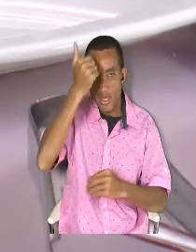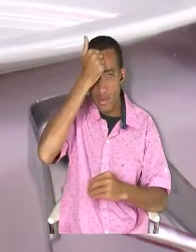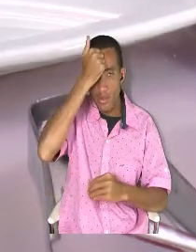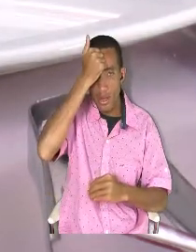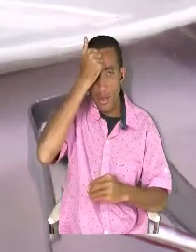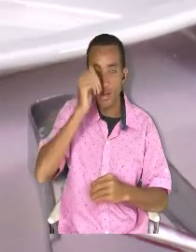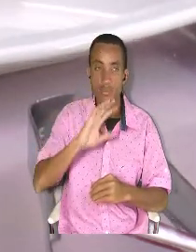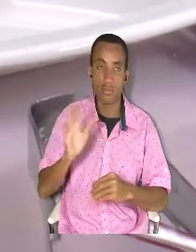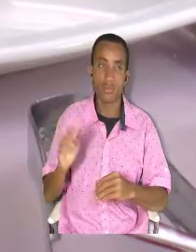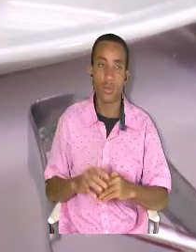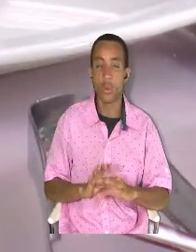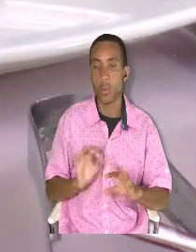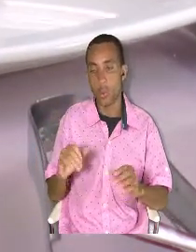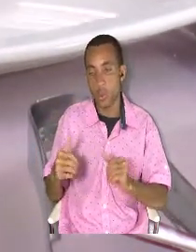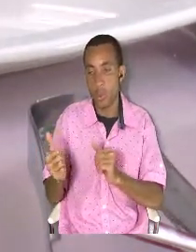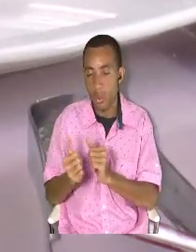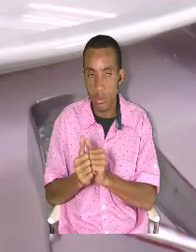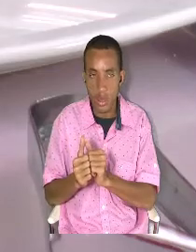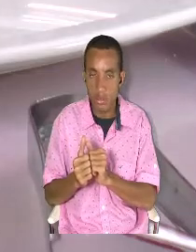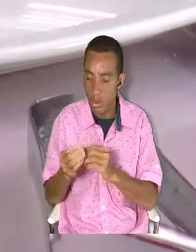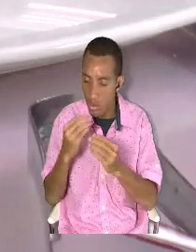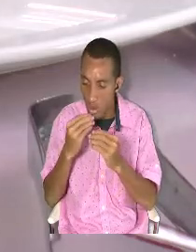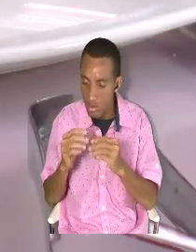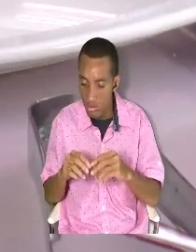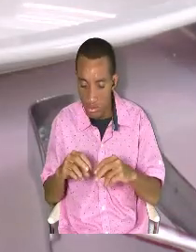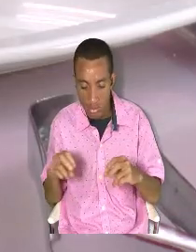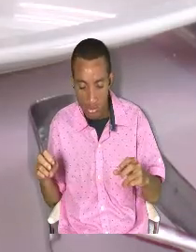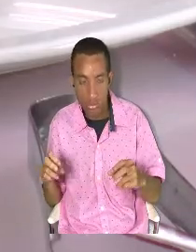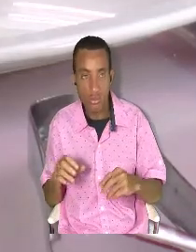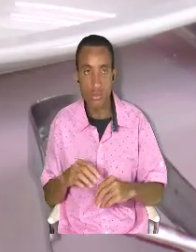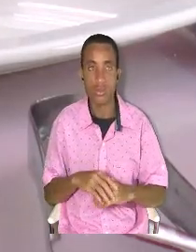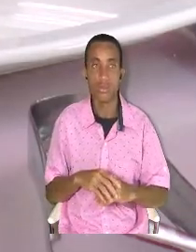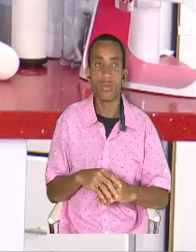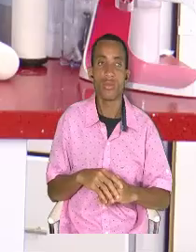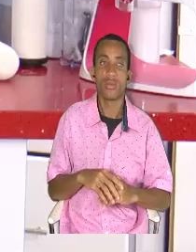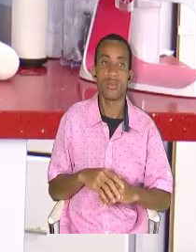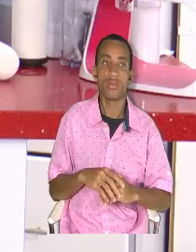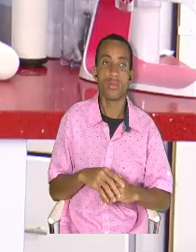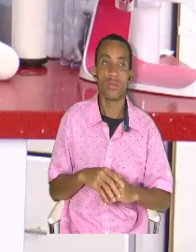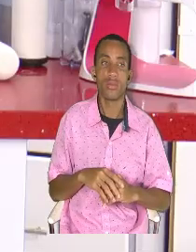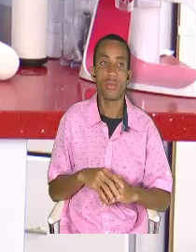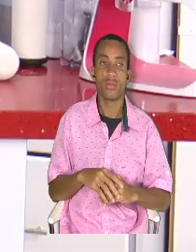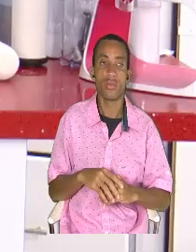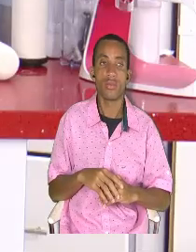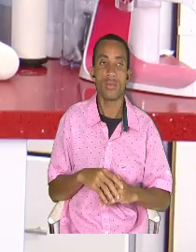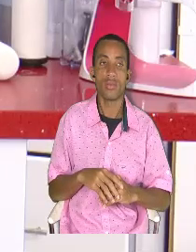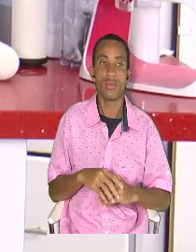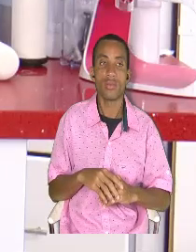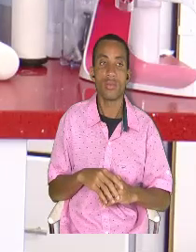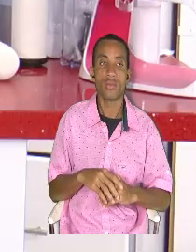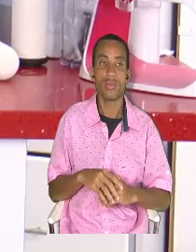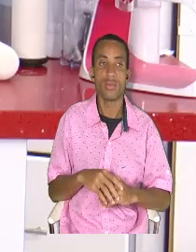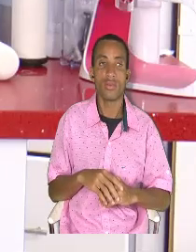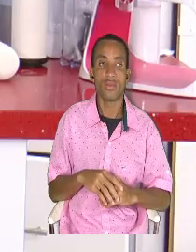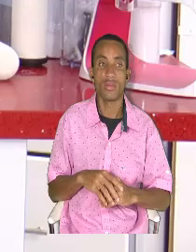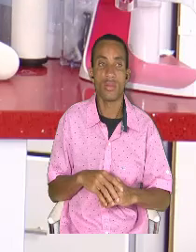o como plato de acompañamiento, ¿sí? Este plato se presta para todo, ¿ok? Bueno. ¿Más puré o...?